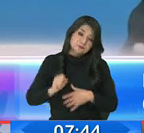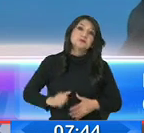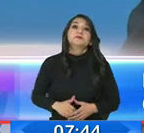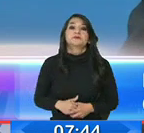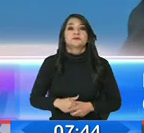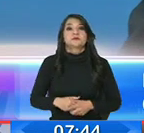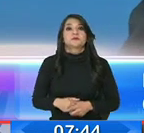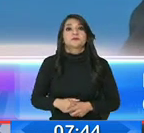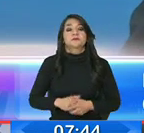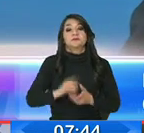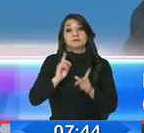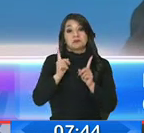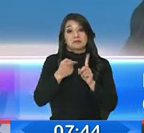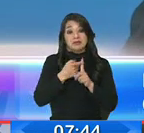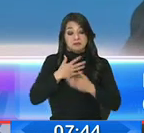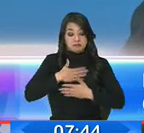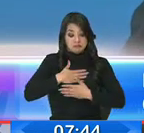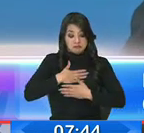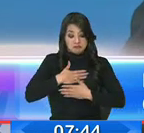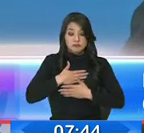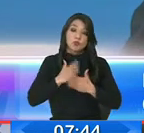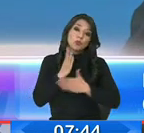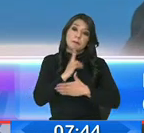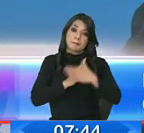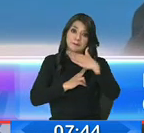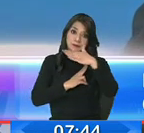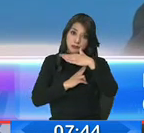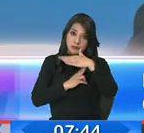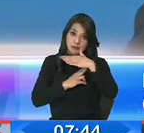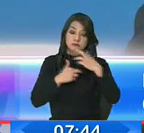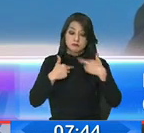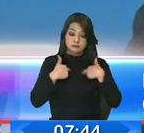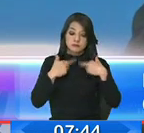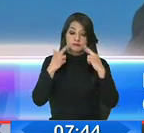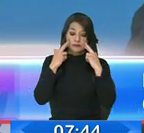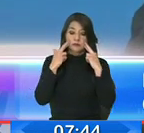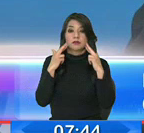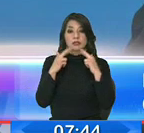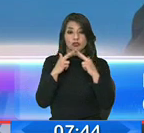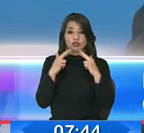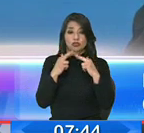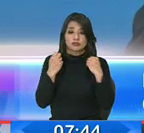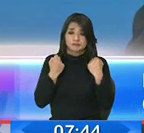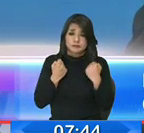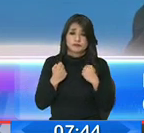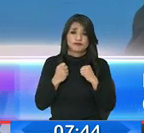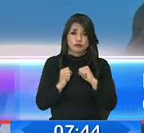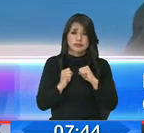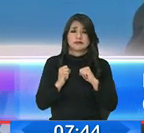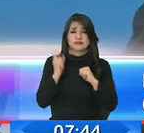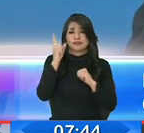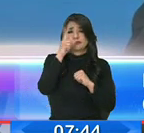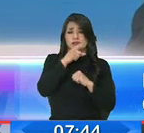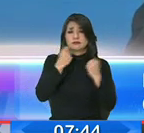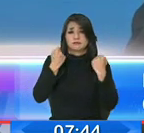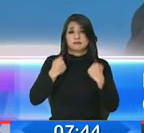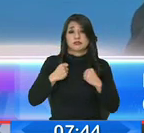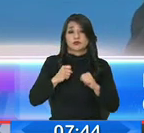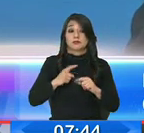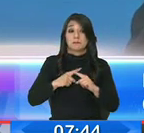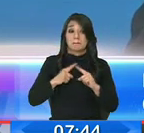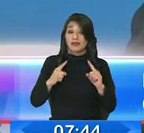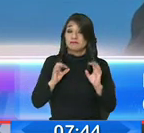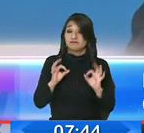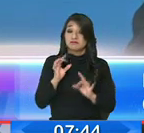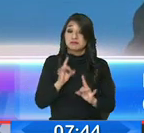Uno primero tiene que tener la humildad de reconocer que hacemos lo que podemos. Y en eso no hay que idealizar